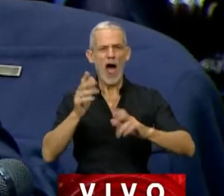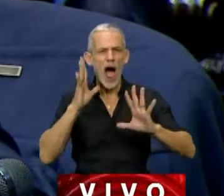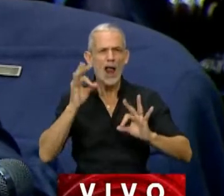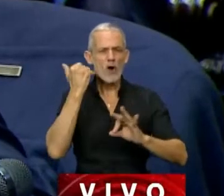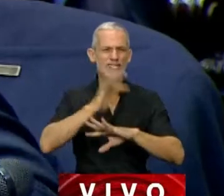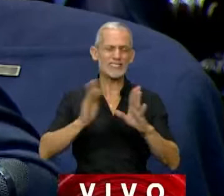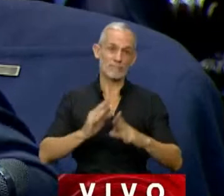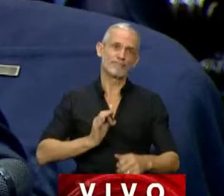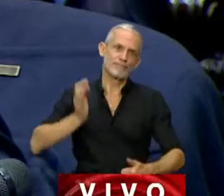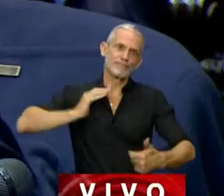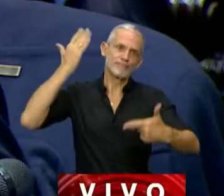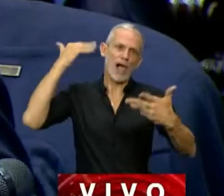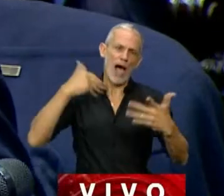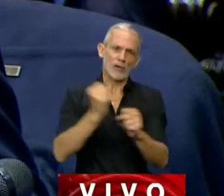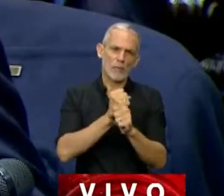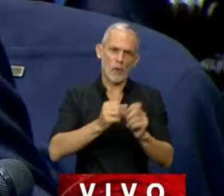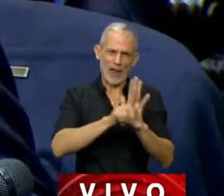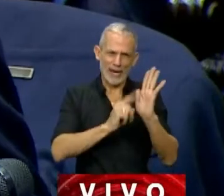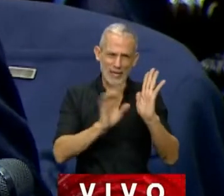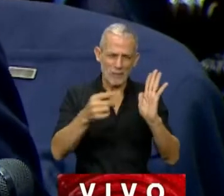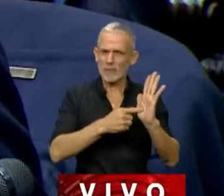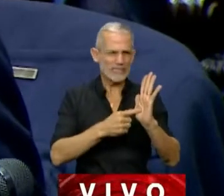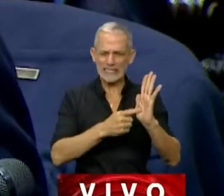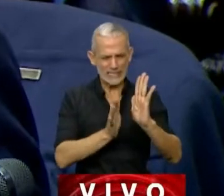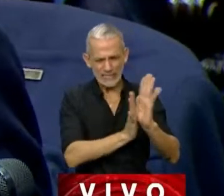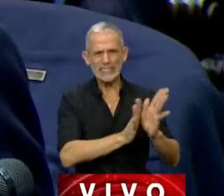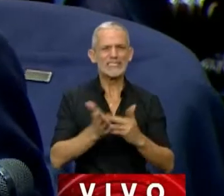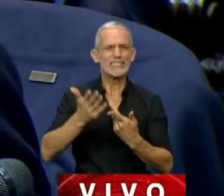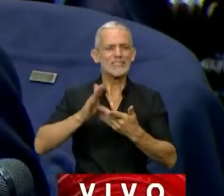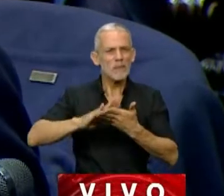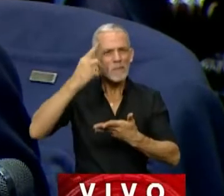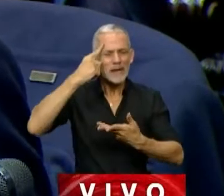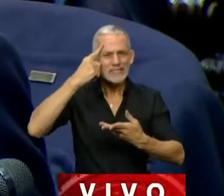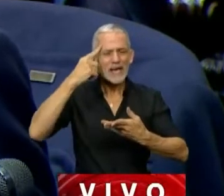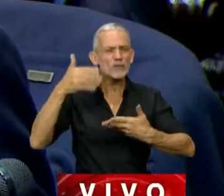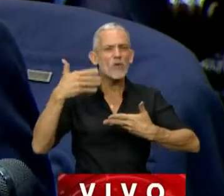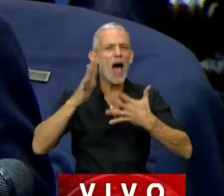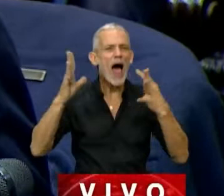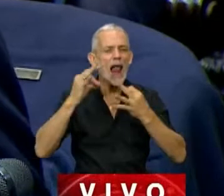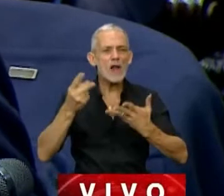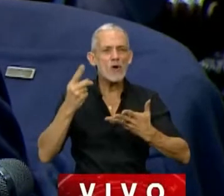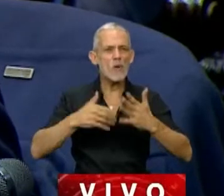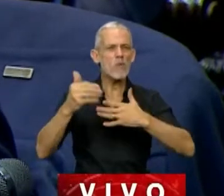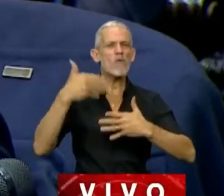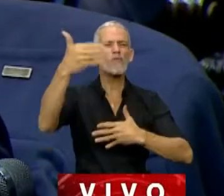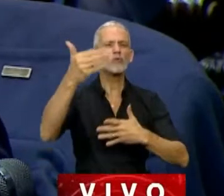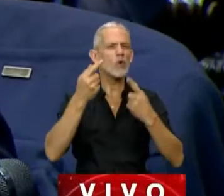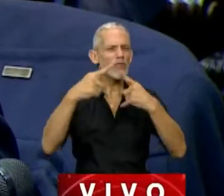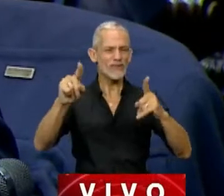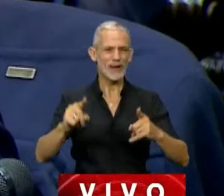que se definió hace décadas atrás, poder estar pensando en algo, presidenta, que nos permita construir un futuro